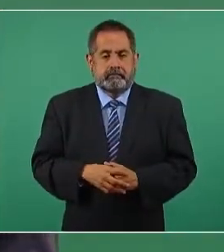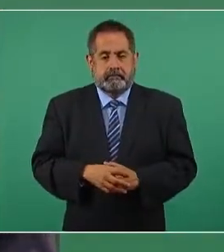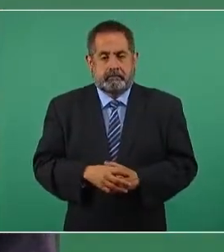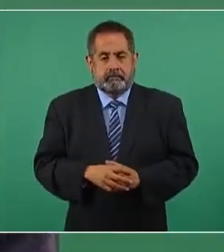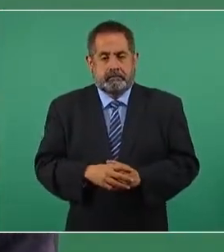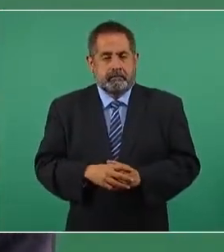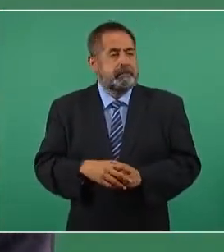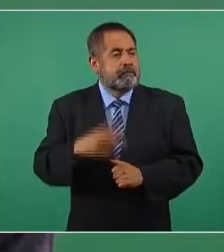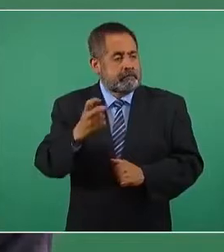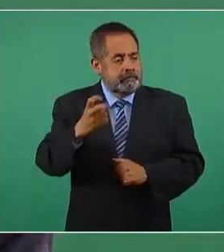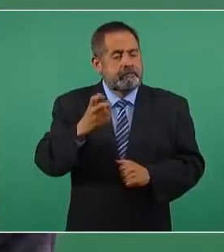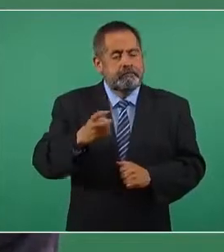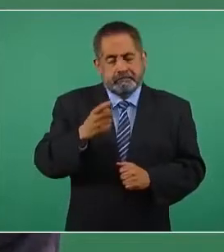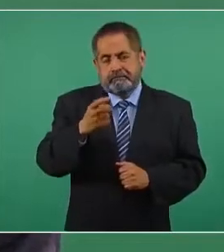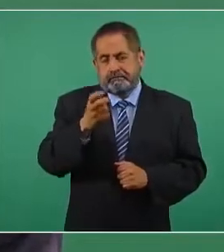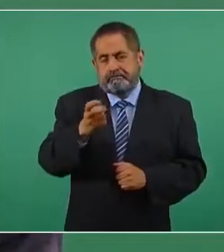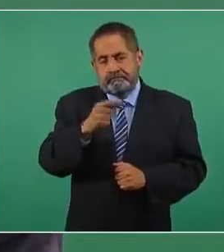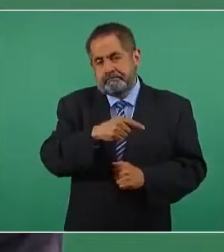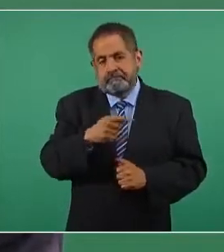Por eso